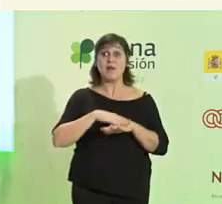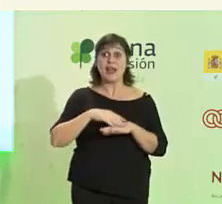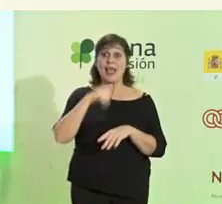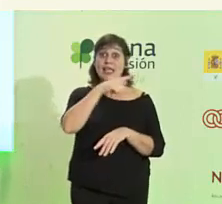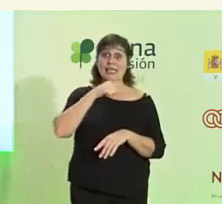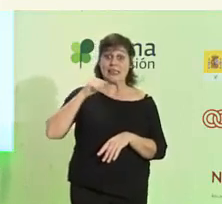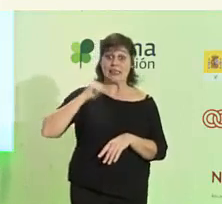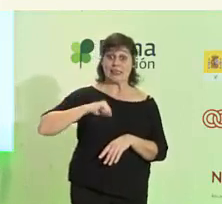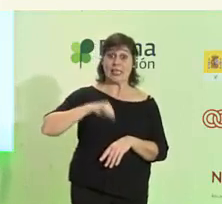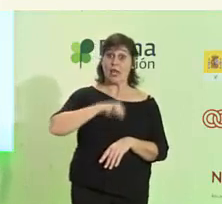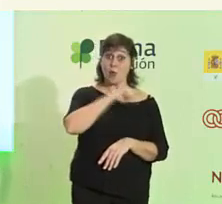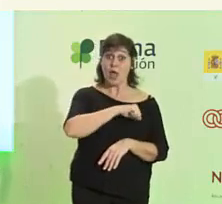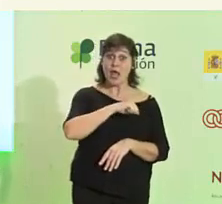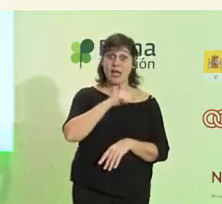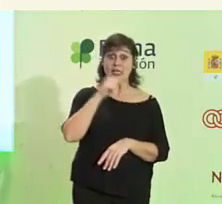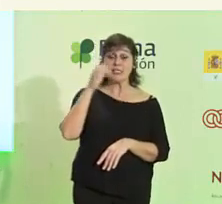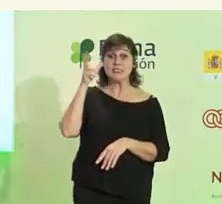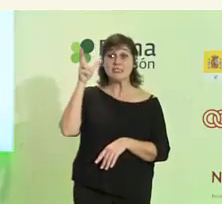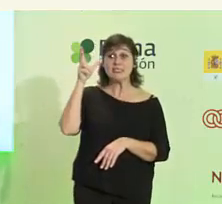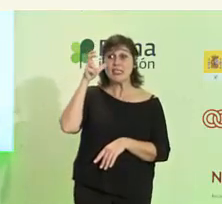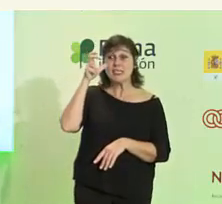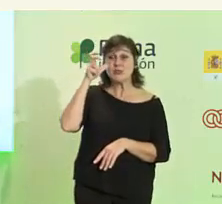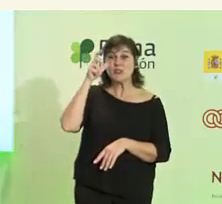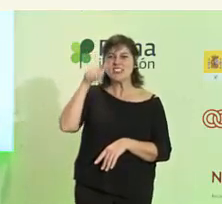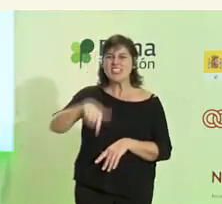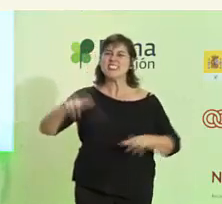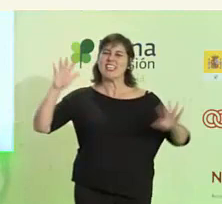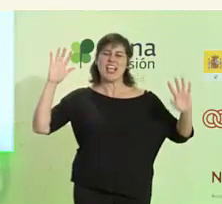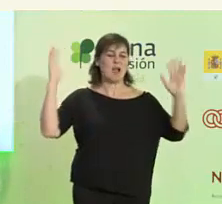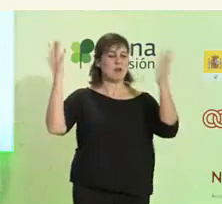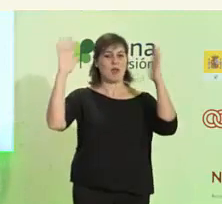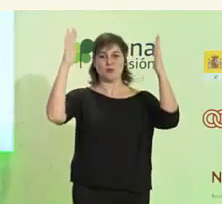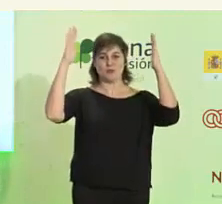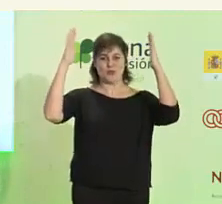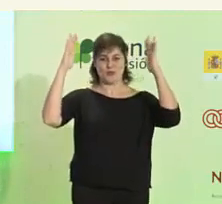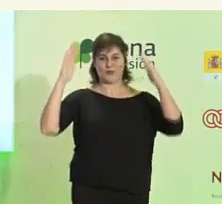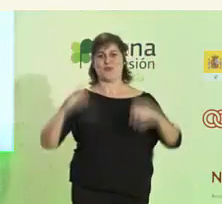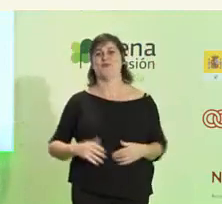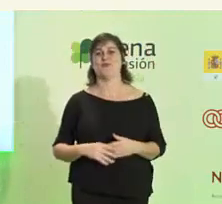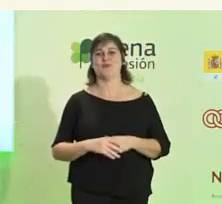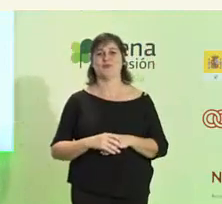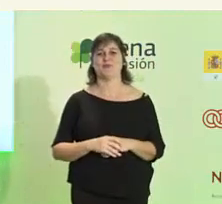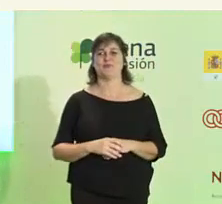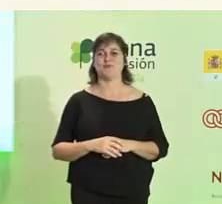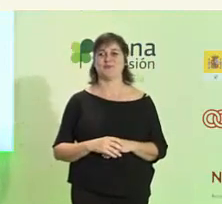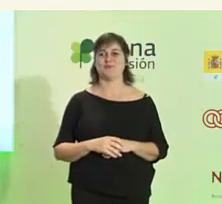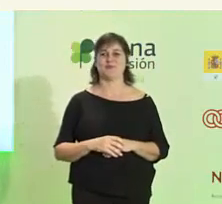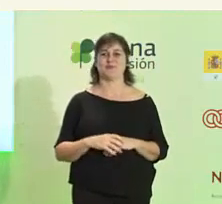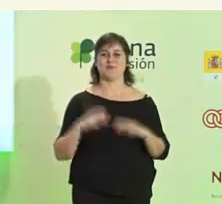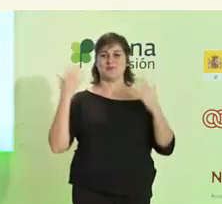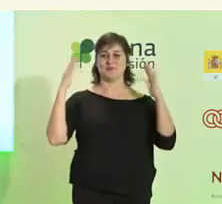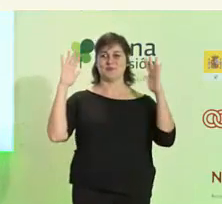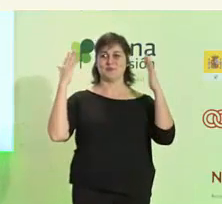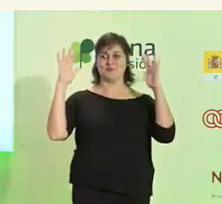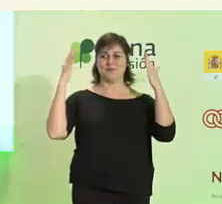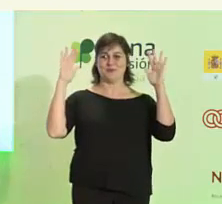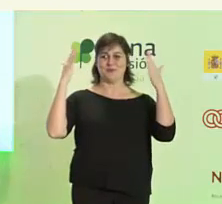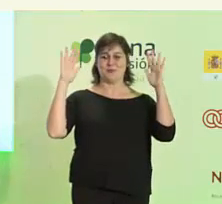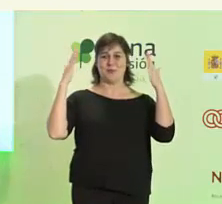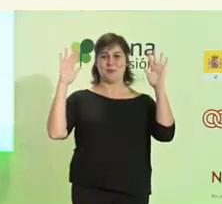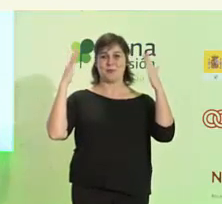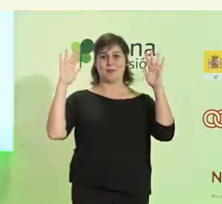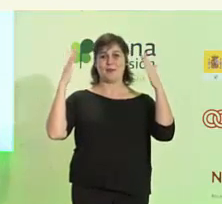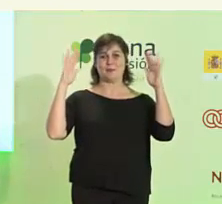Taiwán nuestro y vuestro gran aplauso, por favor. Venga. Gracias.